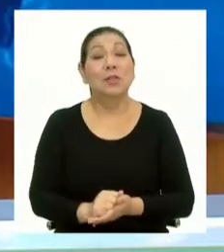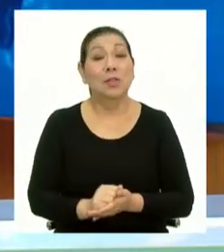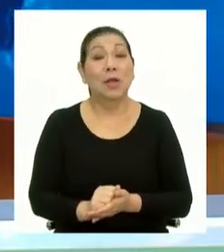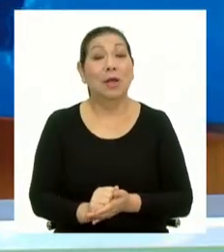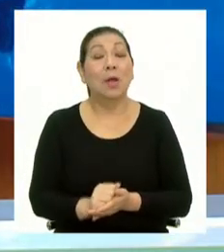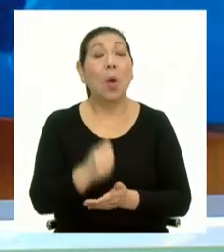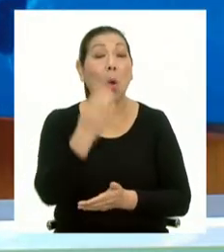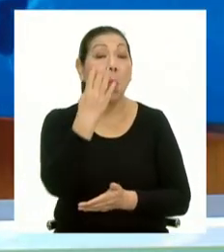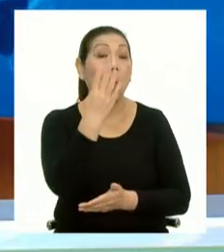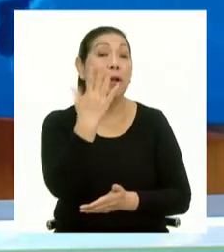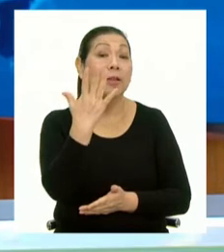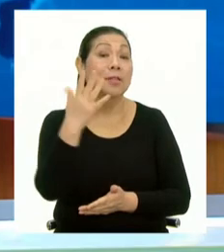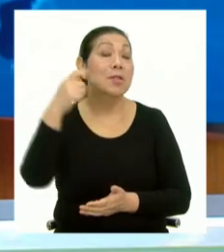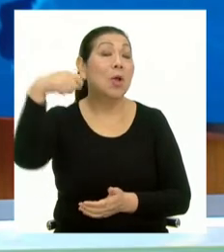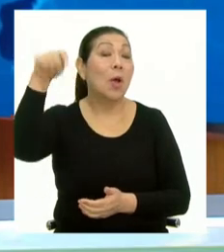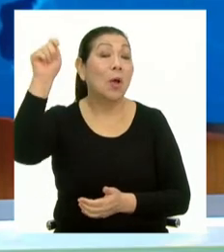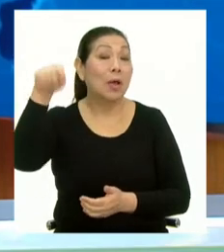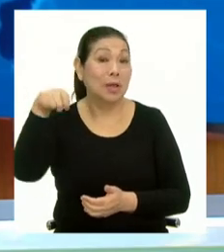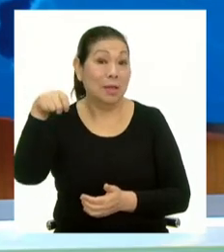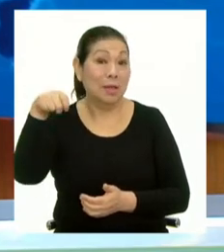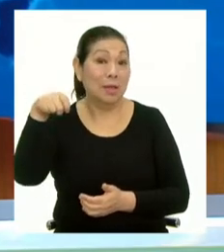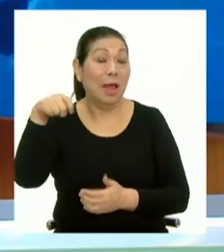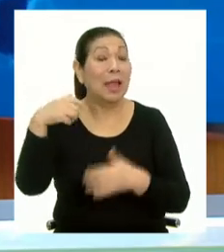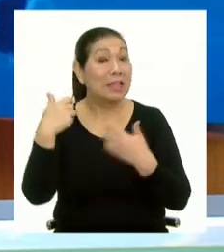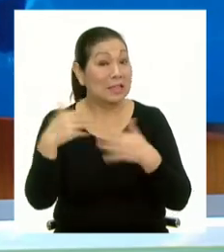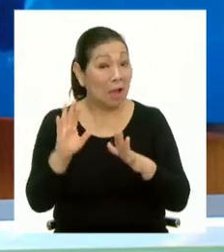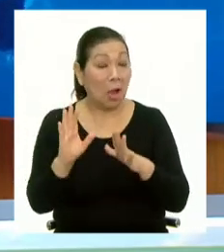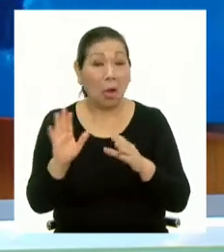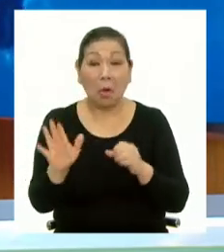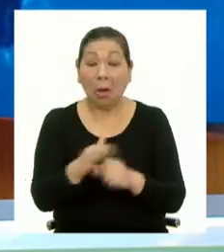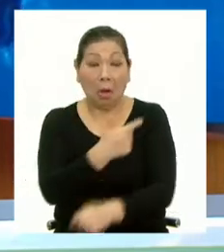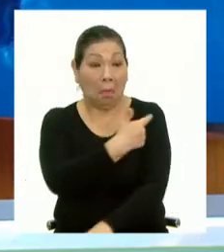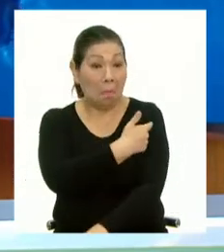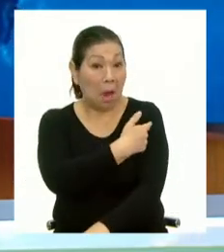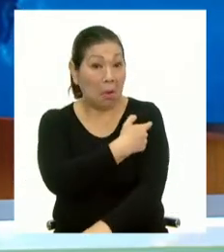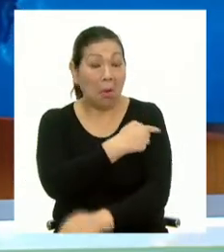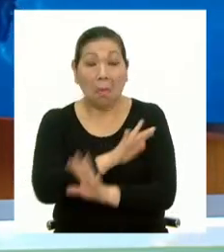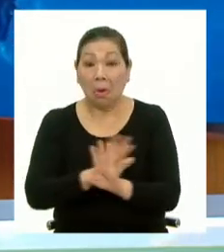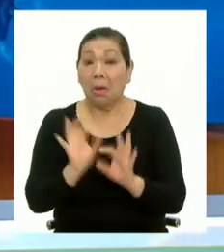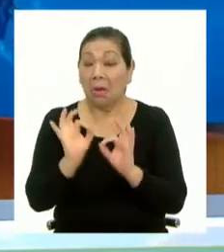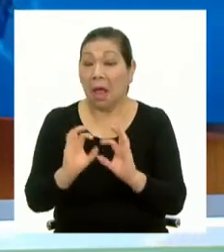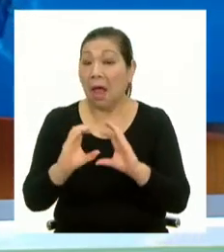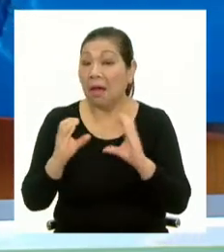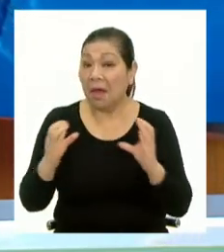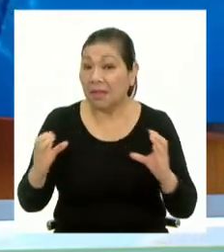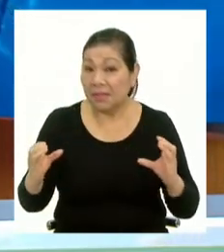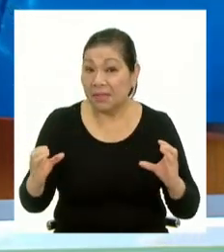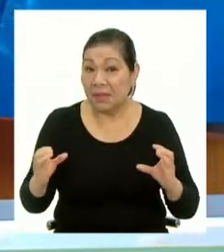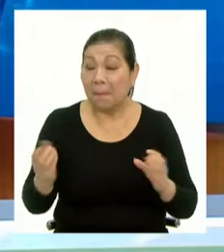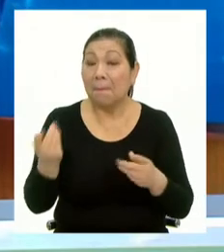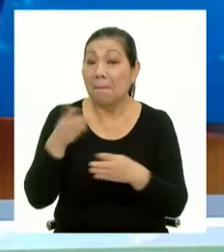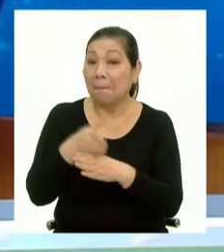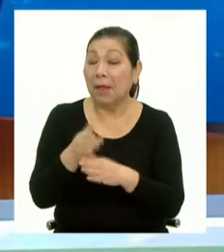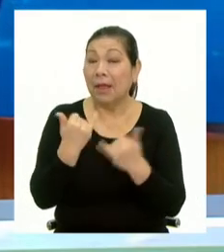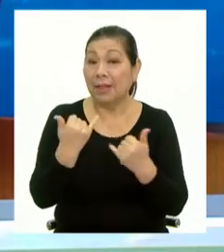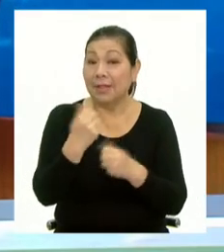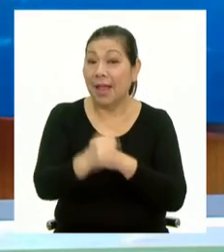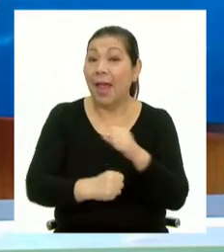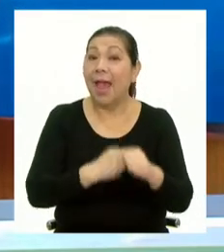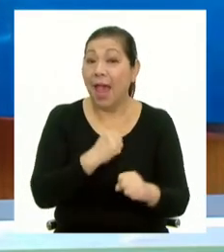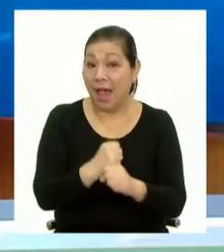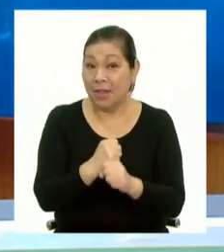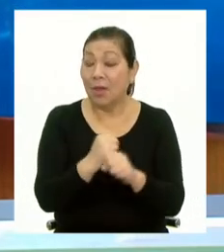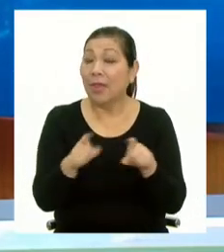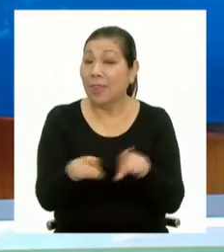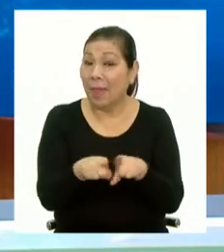que el 45% del personal de las escuelas ya está completamente vacunado y listo para las clases semipresenciales este año. El funcionario